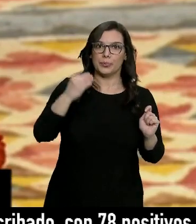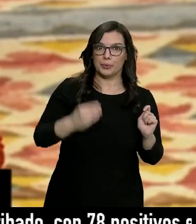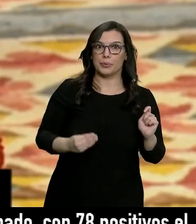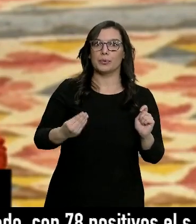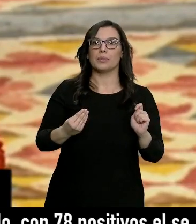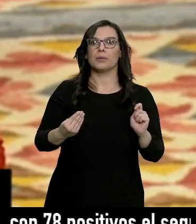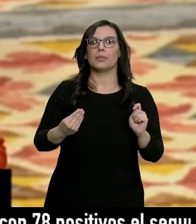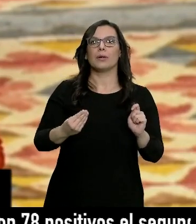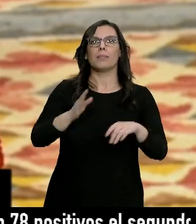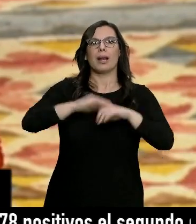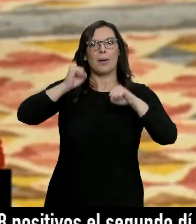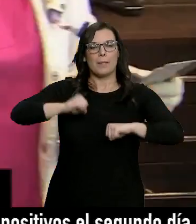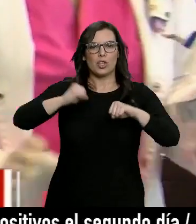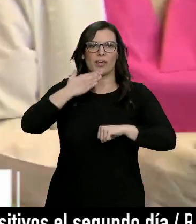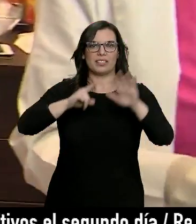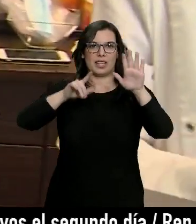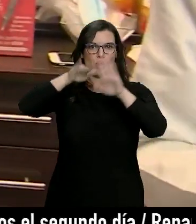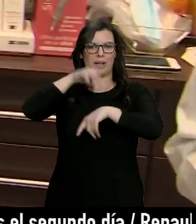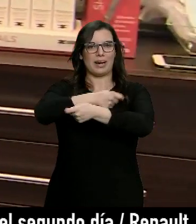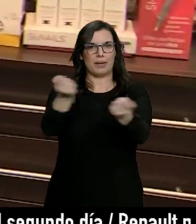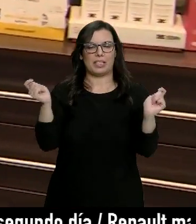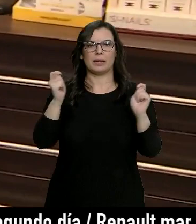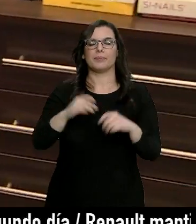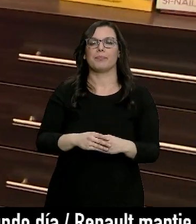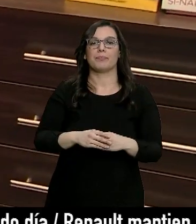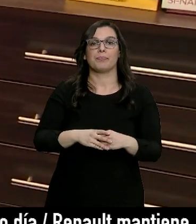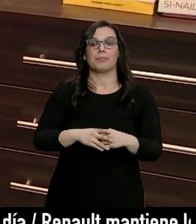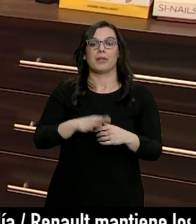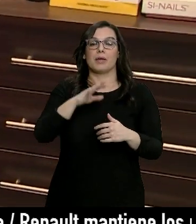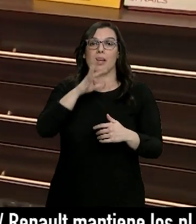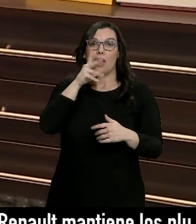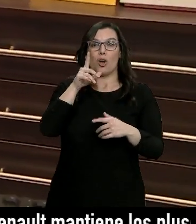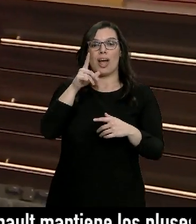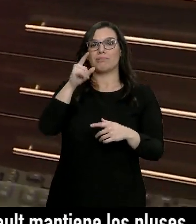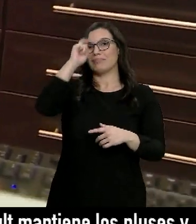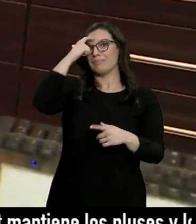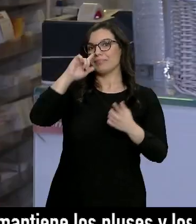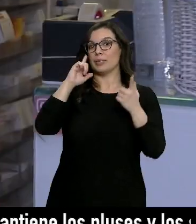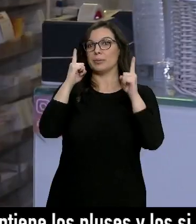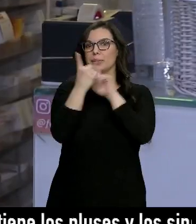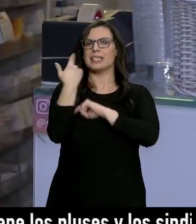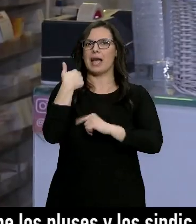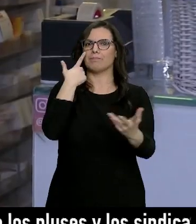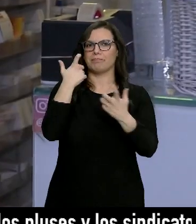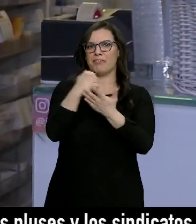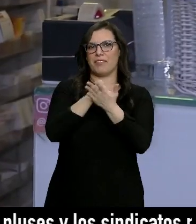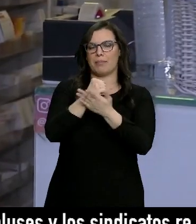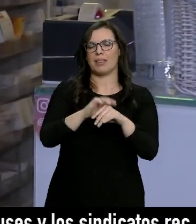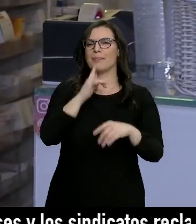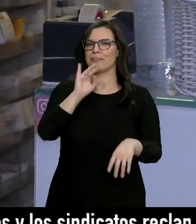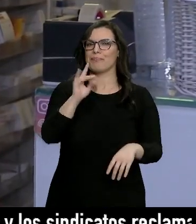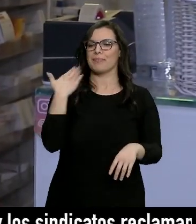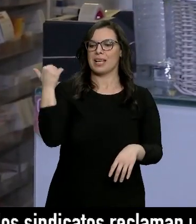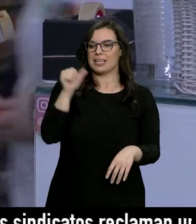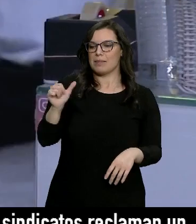buenas, a todos los mayores de 65 años. De momento, este cambio de tendencia ya se nota en las farmacias. En las últimas semanas se ha